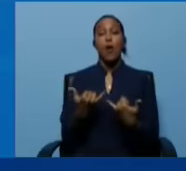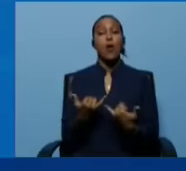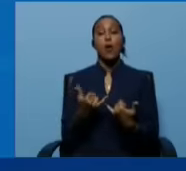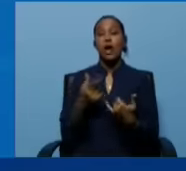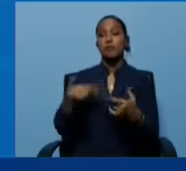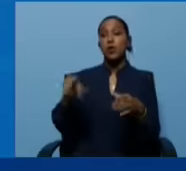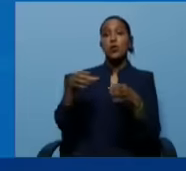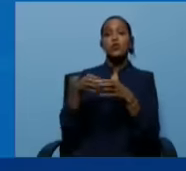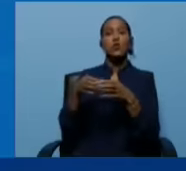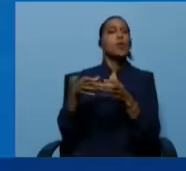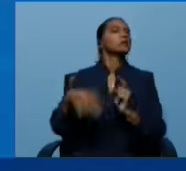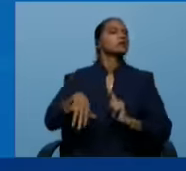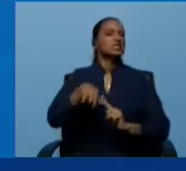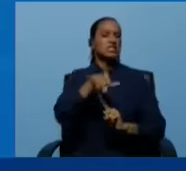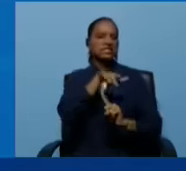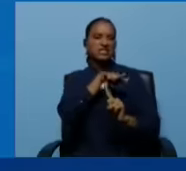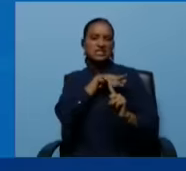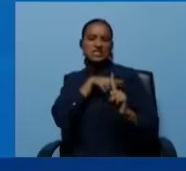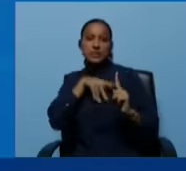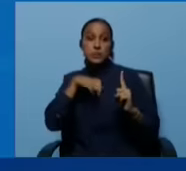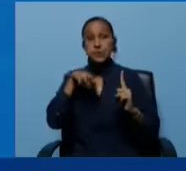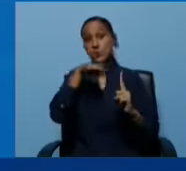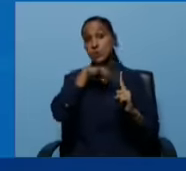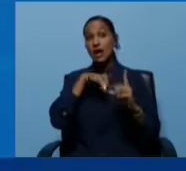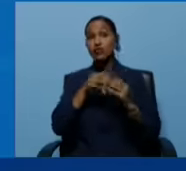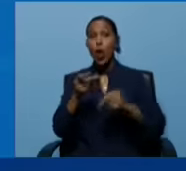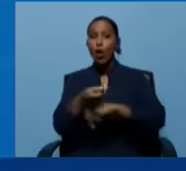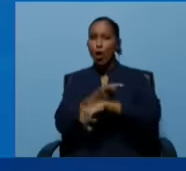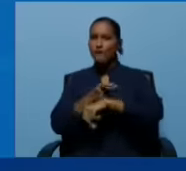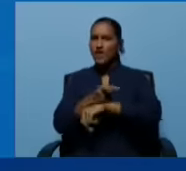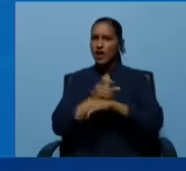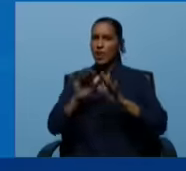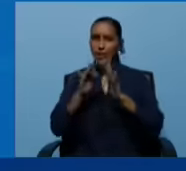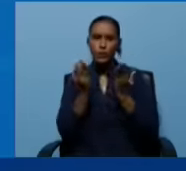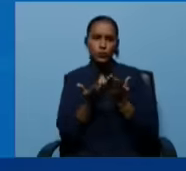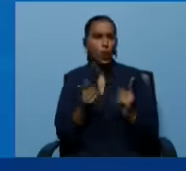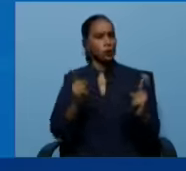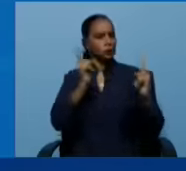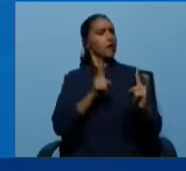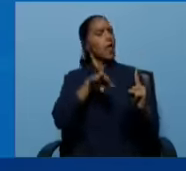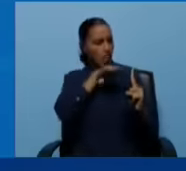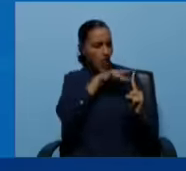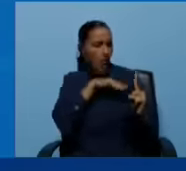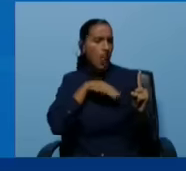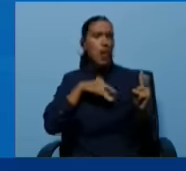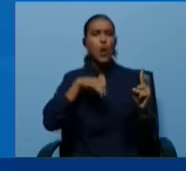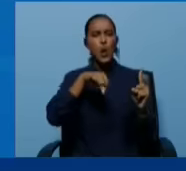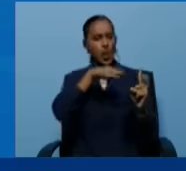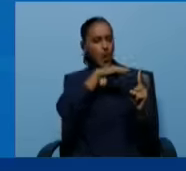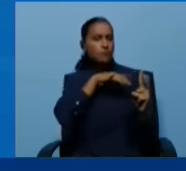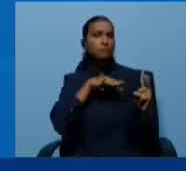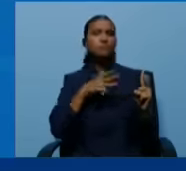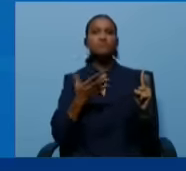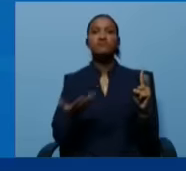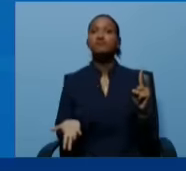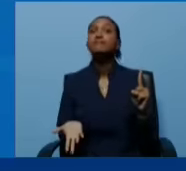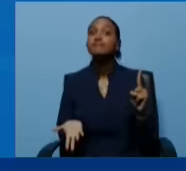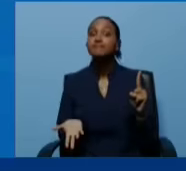y chantajean a todos los gobiernos del mundo. A todos los gobiernos del mundo los chantajean.